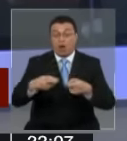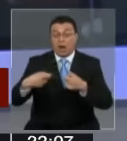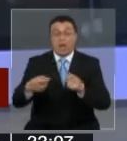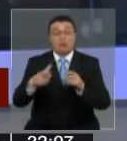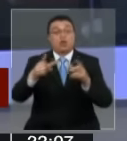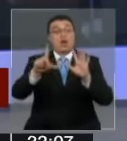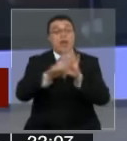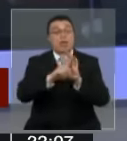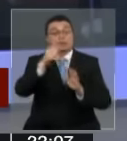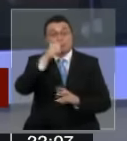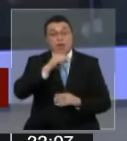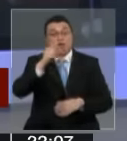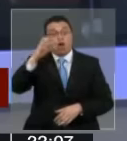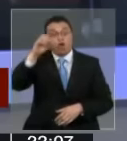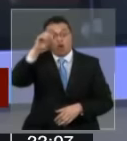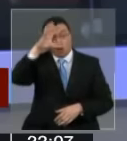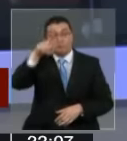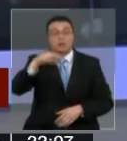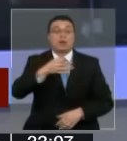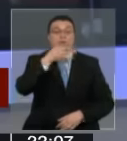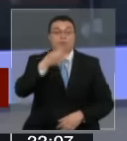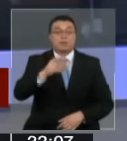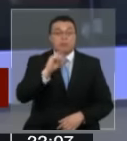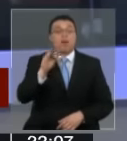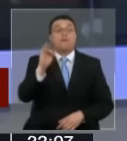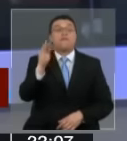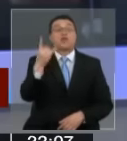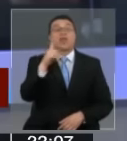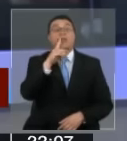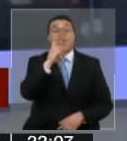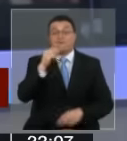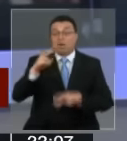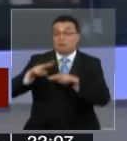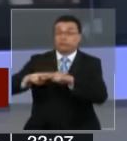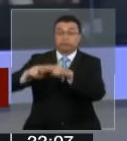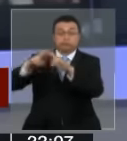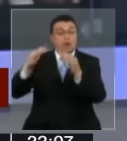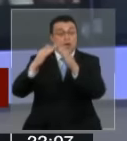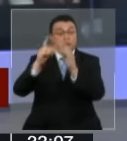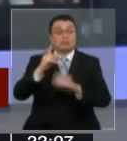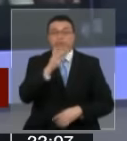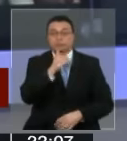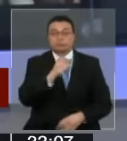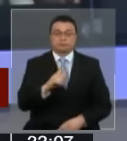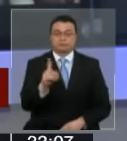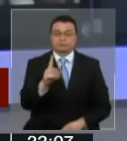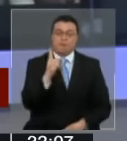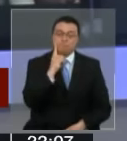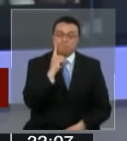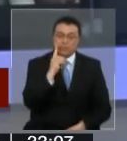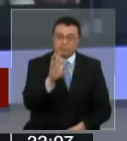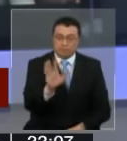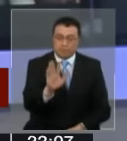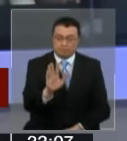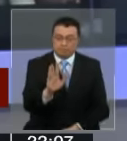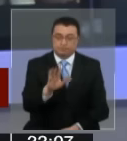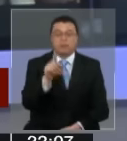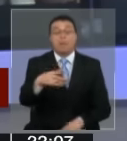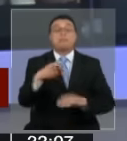cobre, ni tampoco sobre el patrimonio del general Fuente Alba, excomandante en jefe. No es cierto.